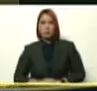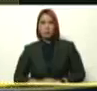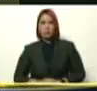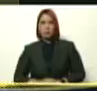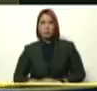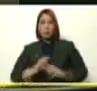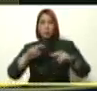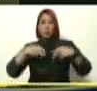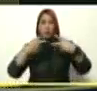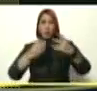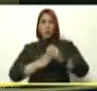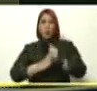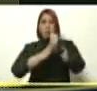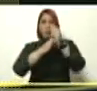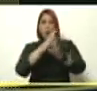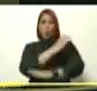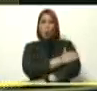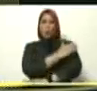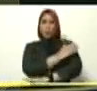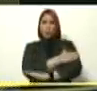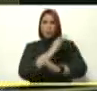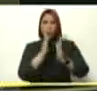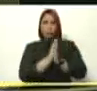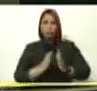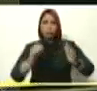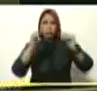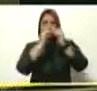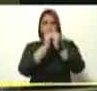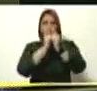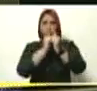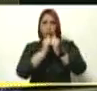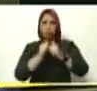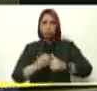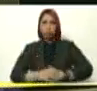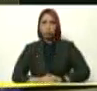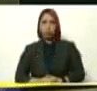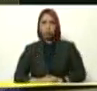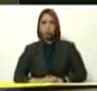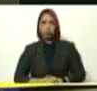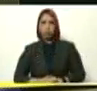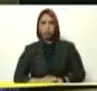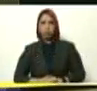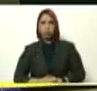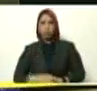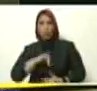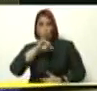el nuevo líder de la oposición anzoateguense. Y él se ha asumido, José